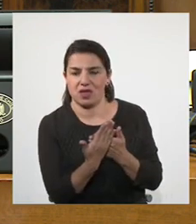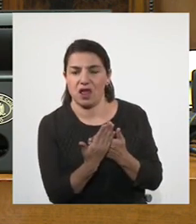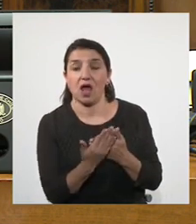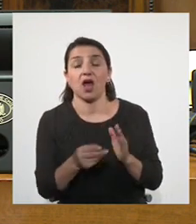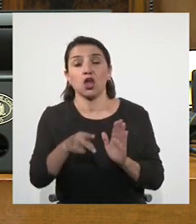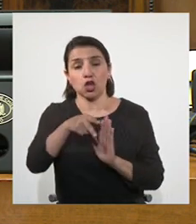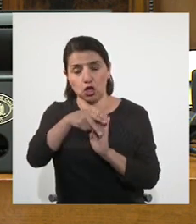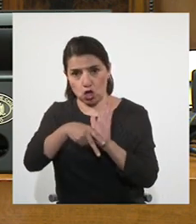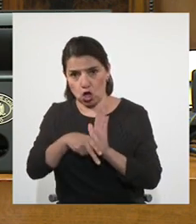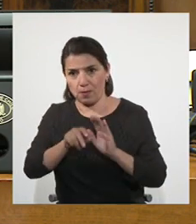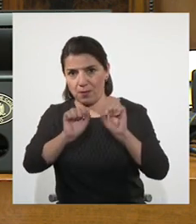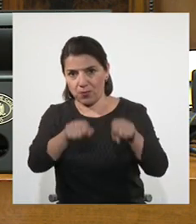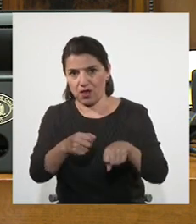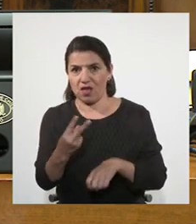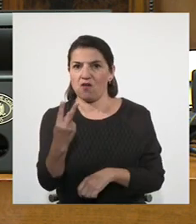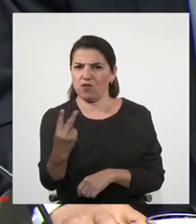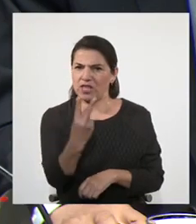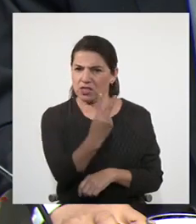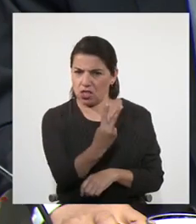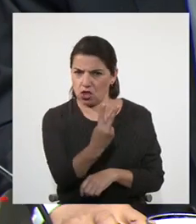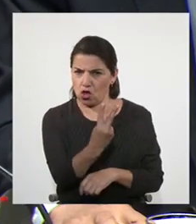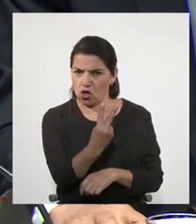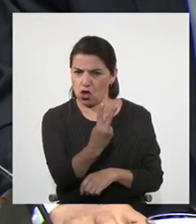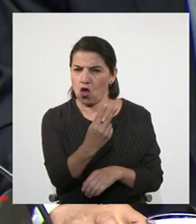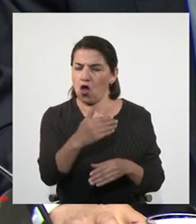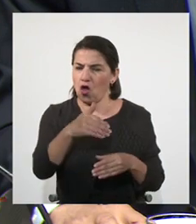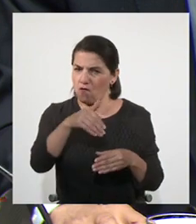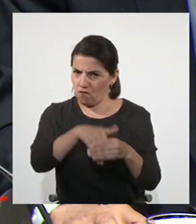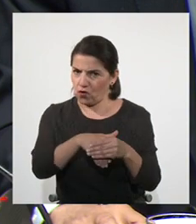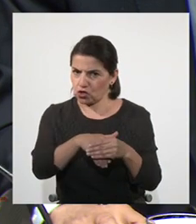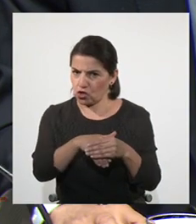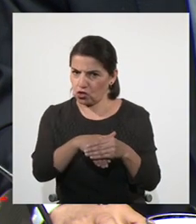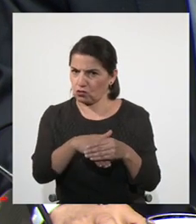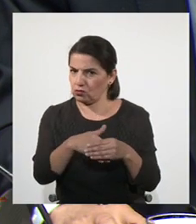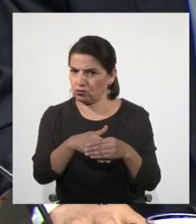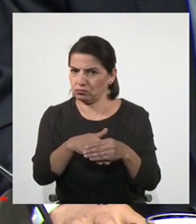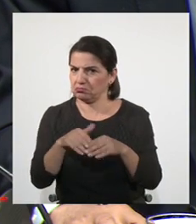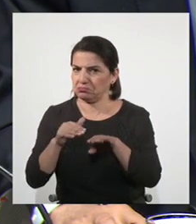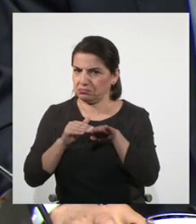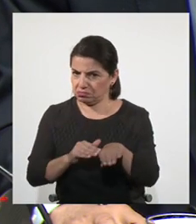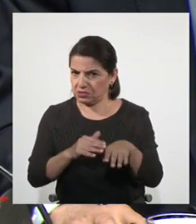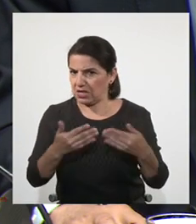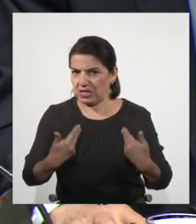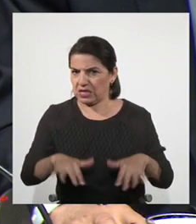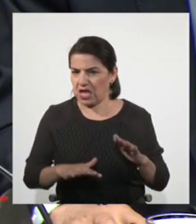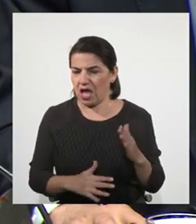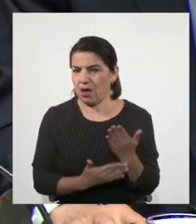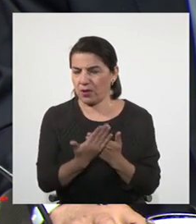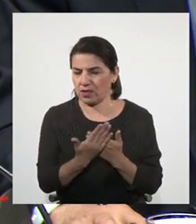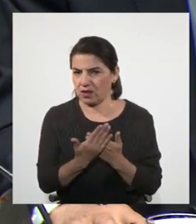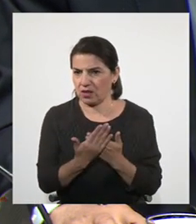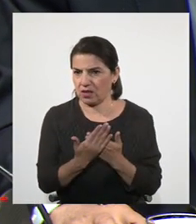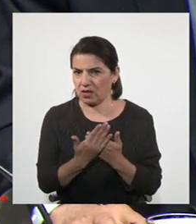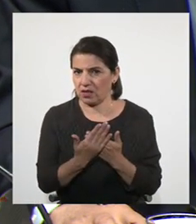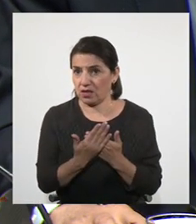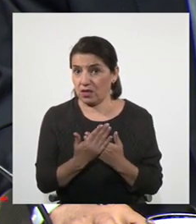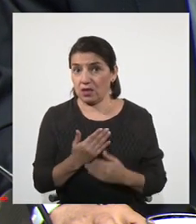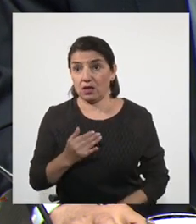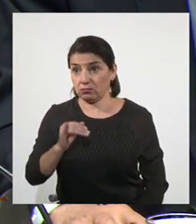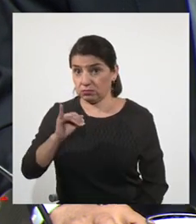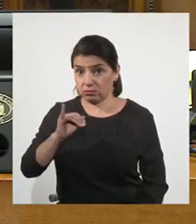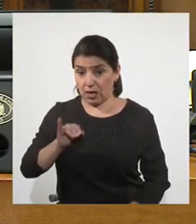con 22 votos, si mal no recuerdo, en la mañana. ¿Consideramos que es correcto eso? ¿Considera la mesa que eso es